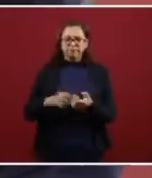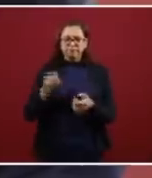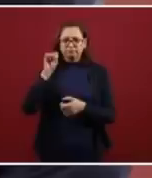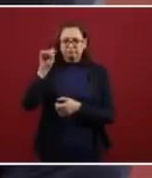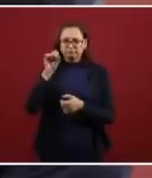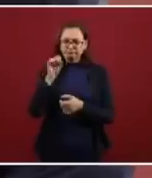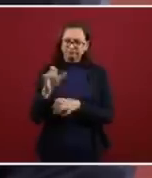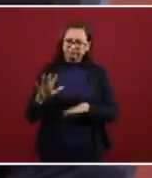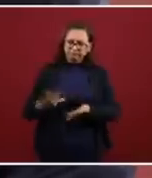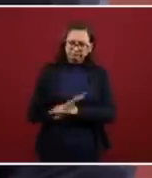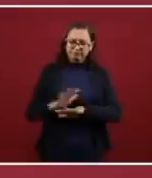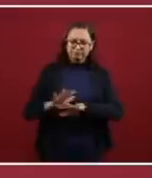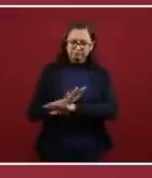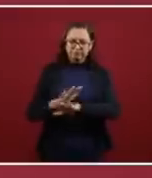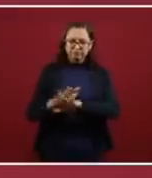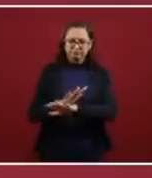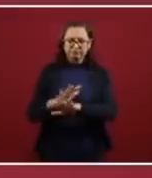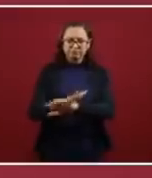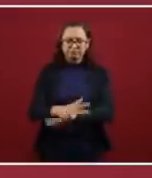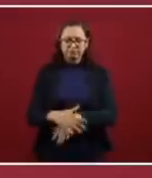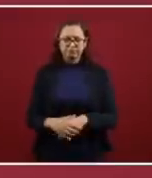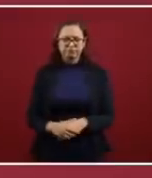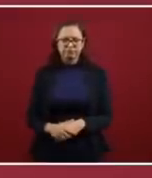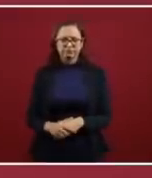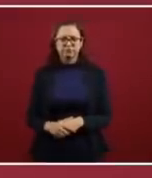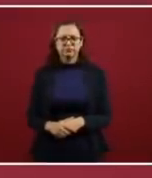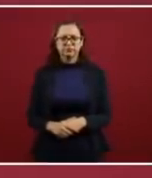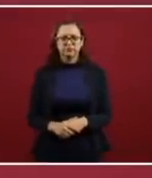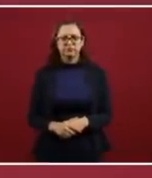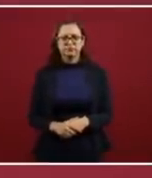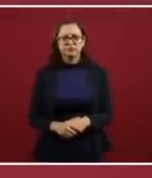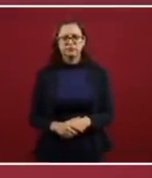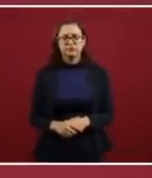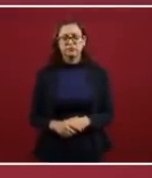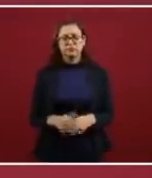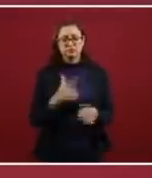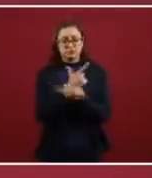La libertad se conquista.